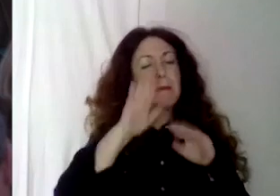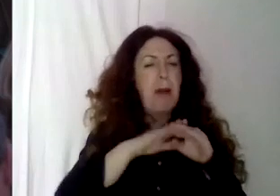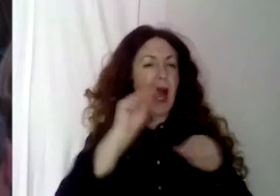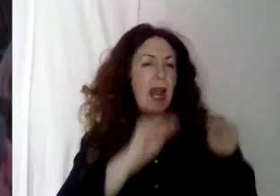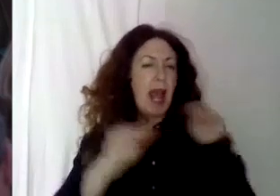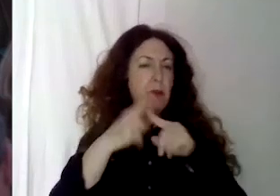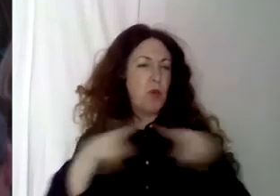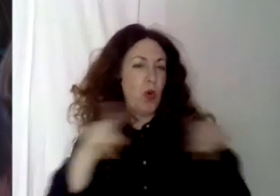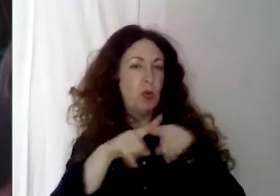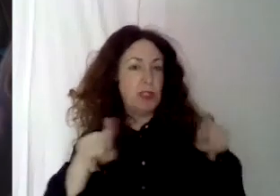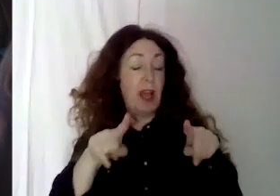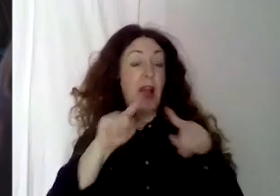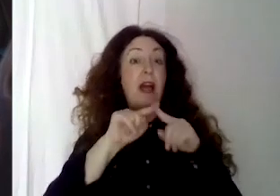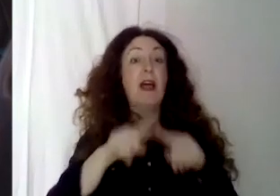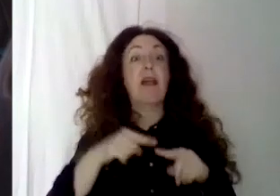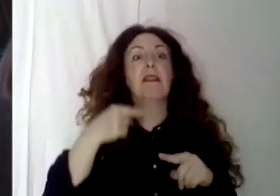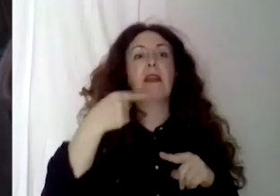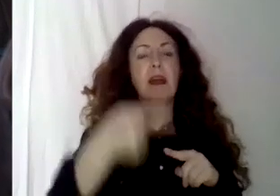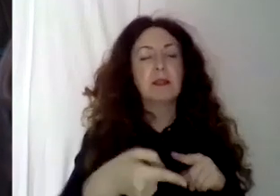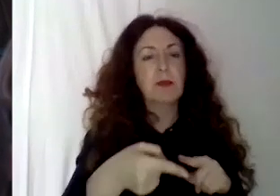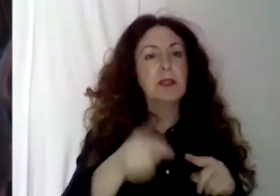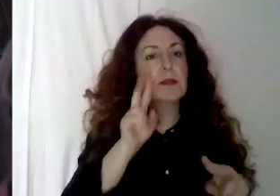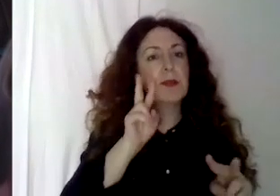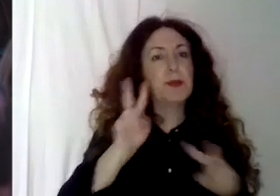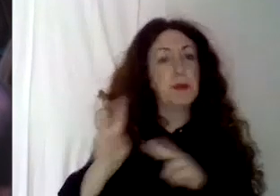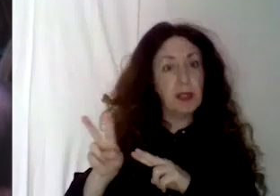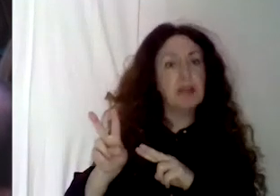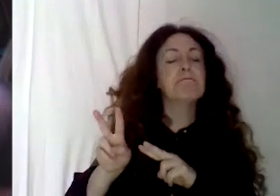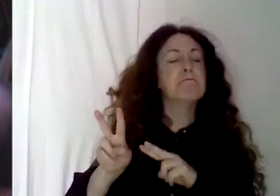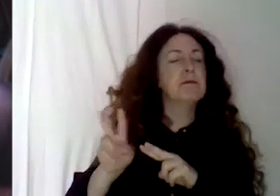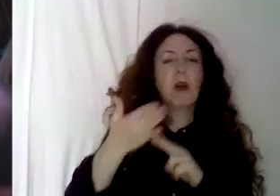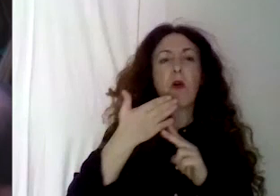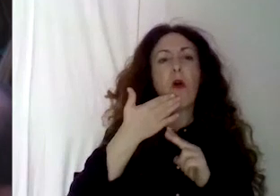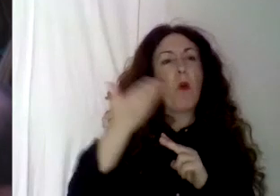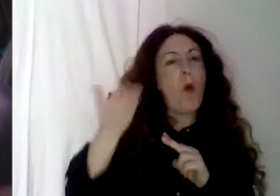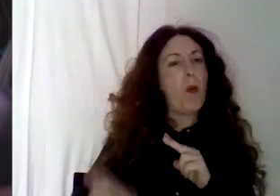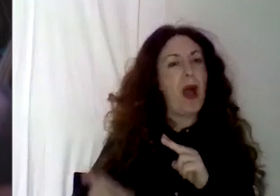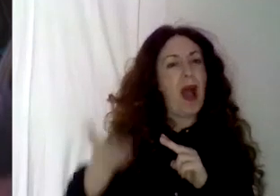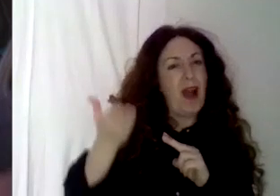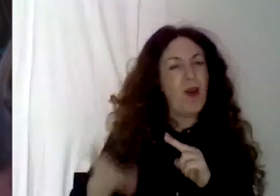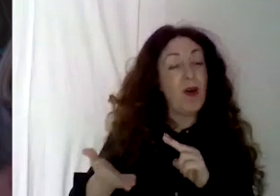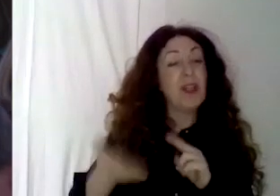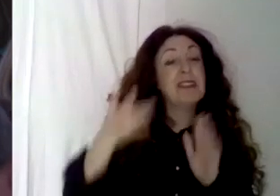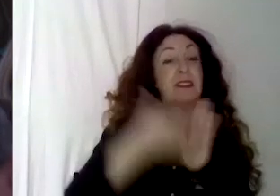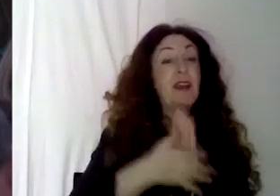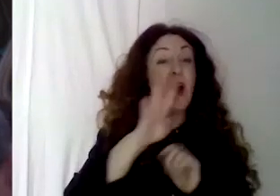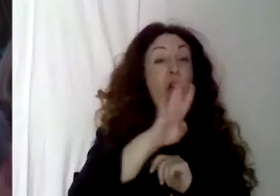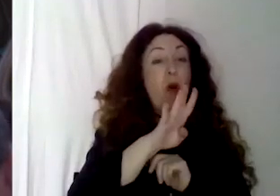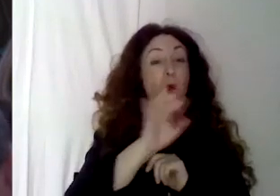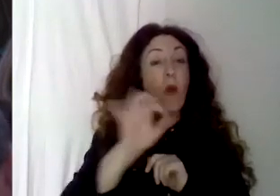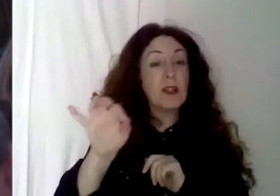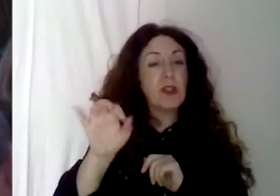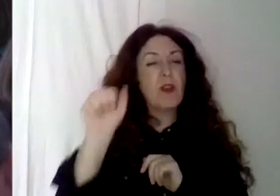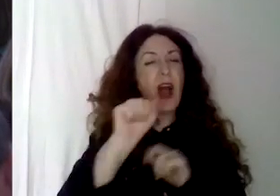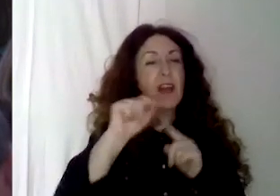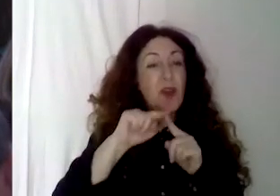manera extraordinaria, 4 siglos después de su muerte, de una manera bien